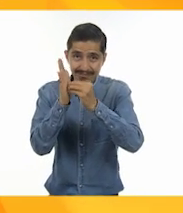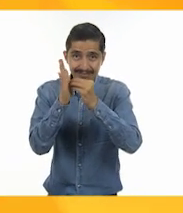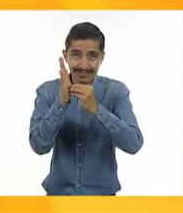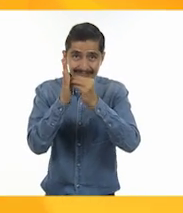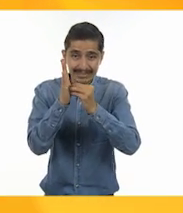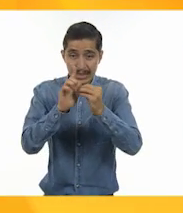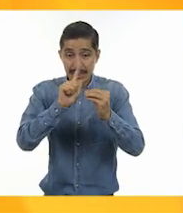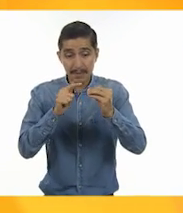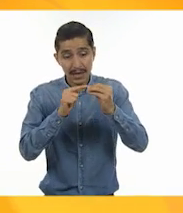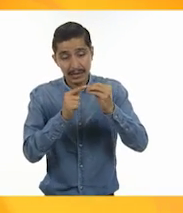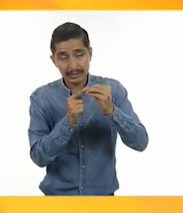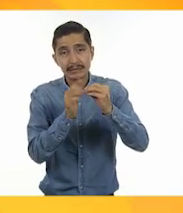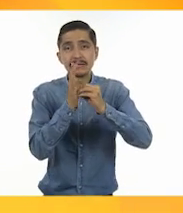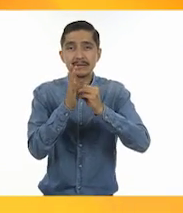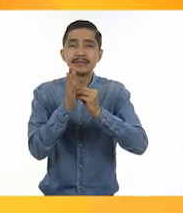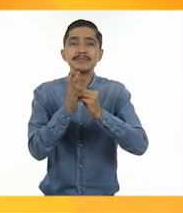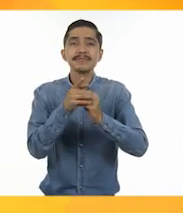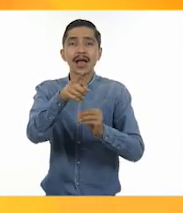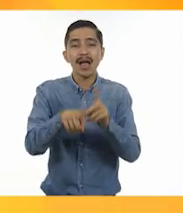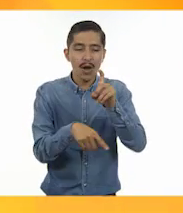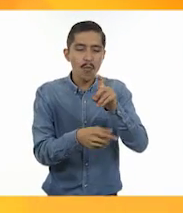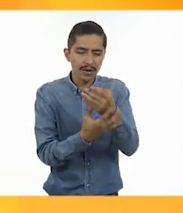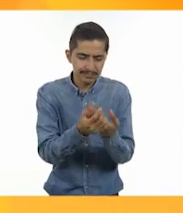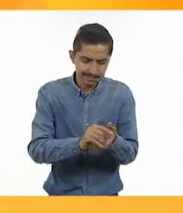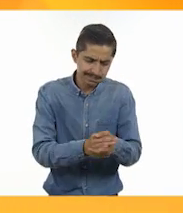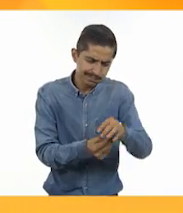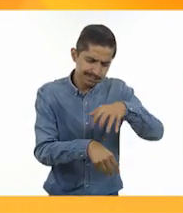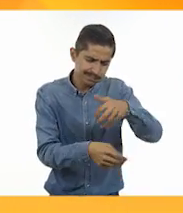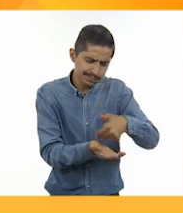uñas. Enjuaga tus manos con agua.